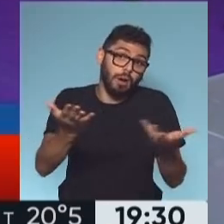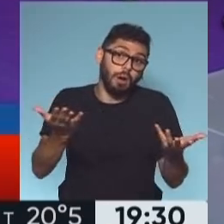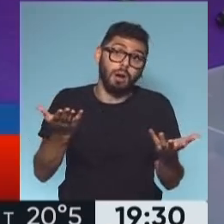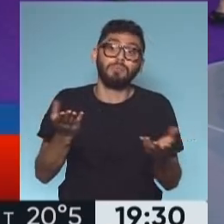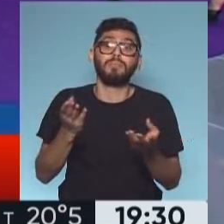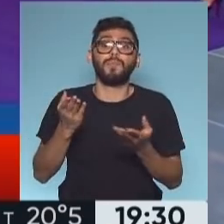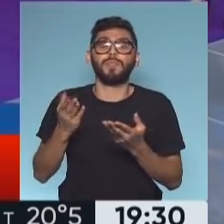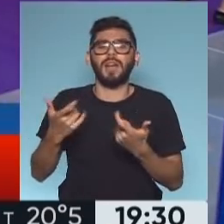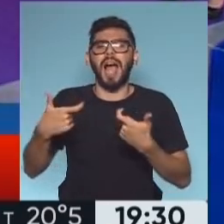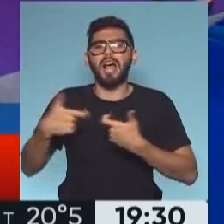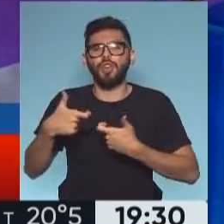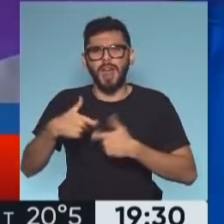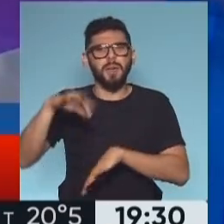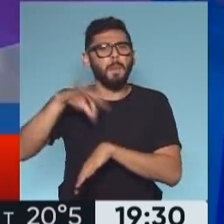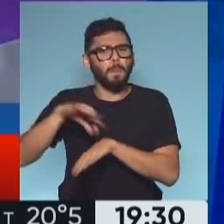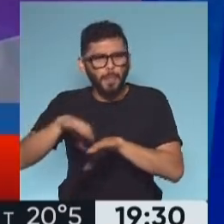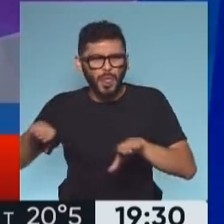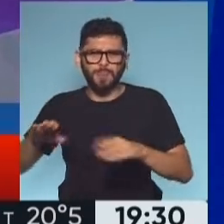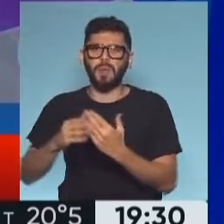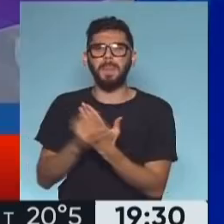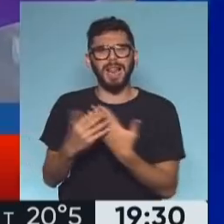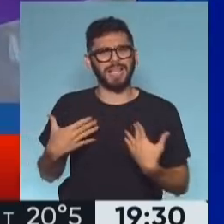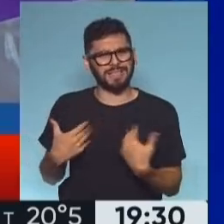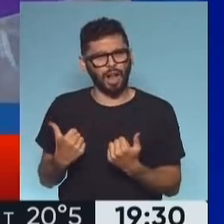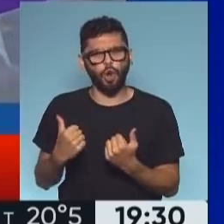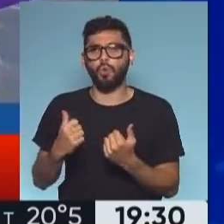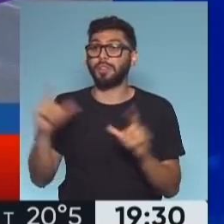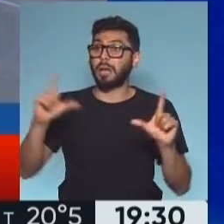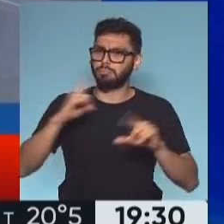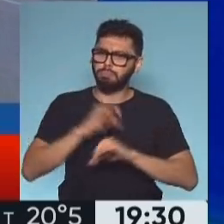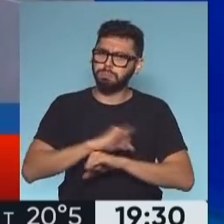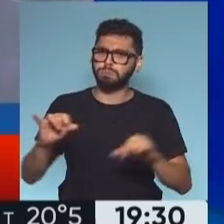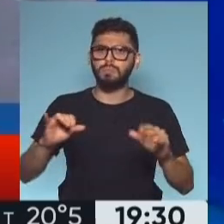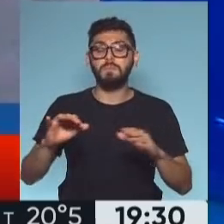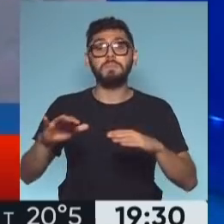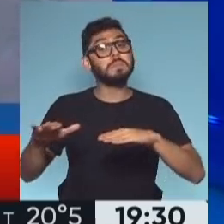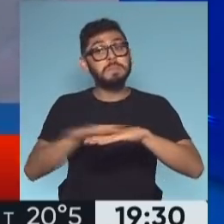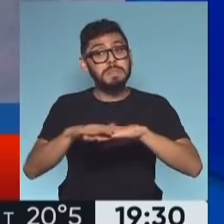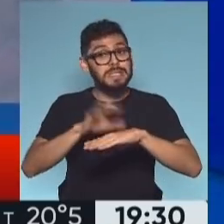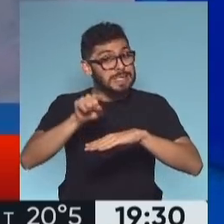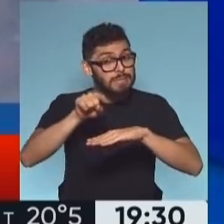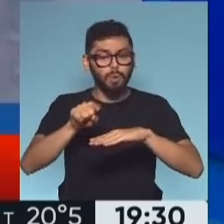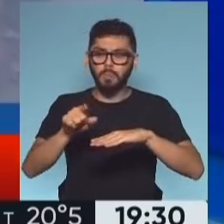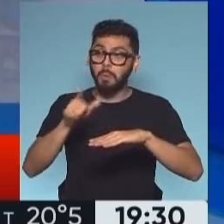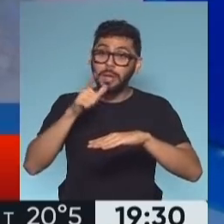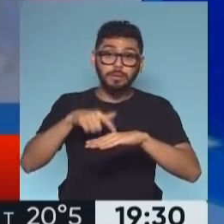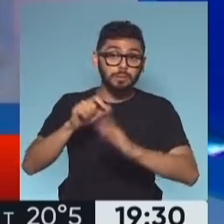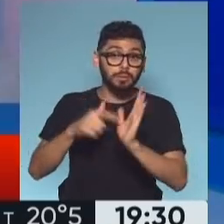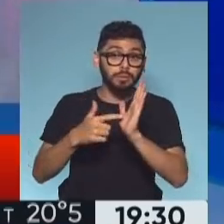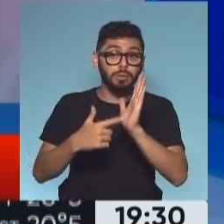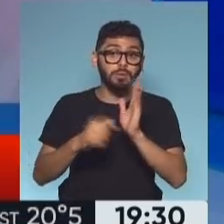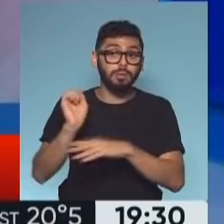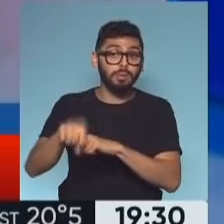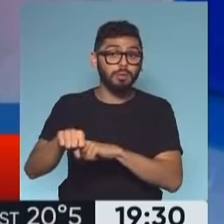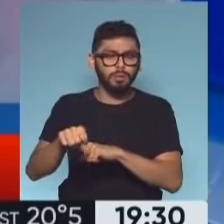asesorado por la Sociedad de Pediatría, lo dijo la Ministra de Salud por televisión, pero evidentemente muchos el apunte no le llevaron. O sea, este